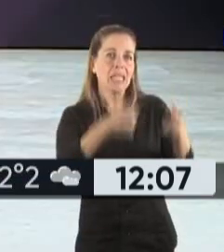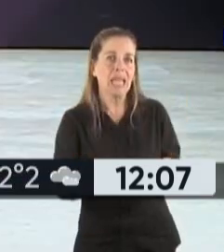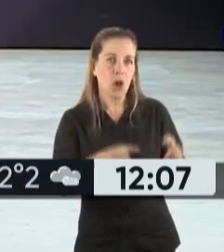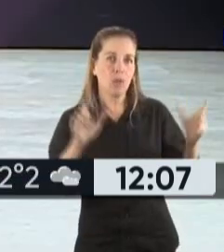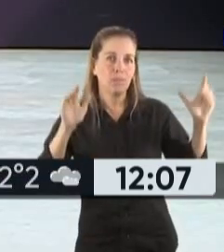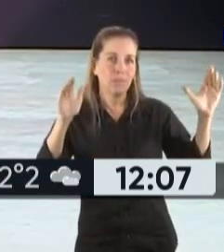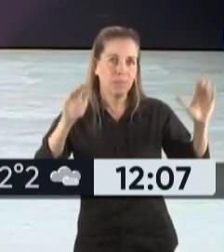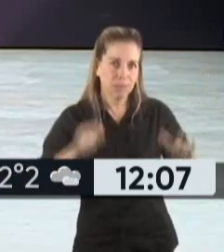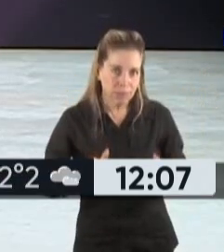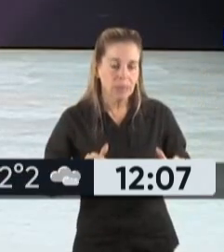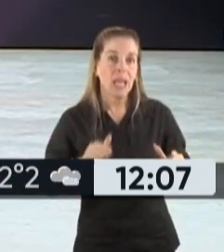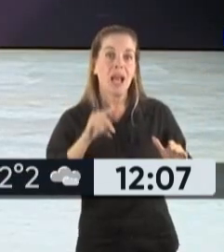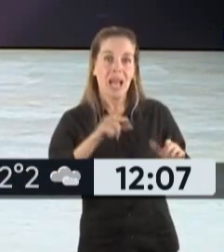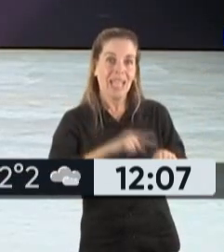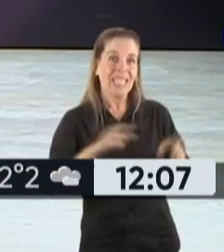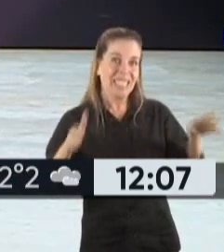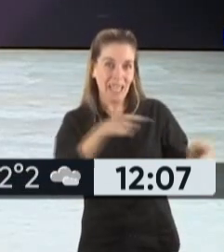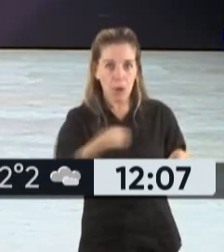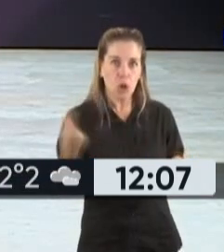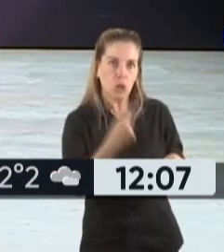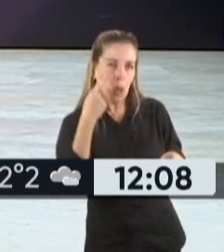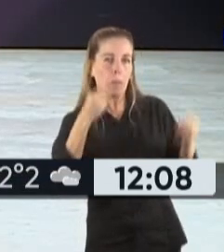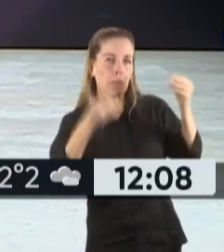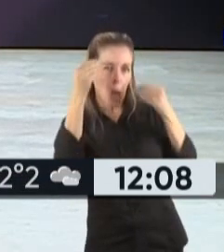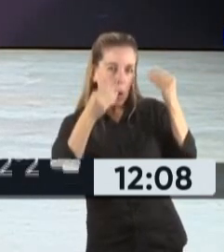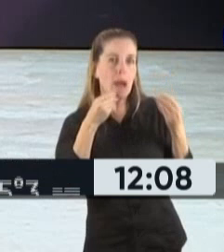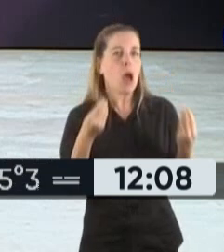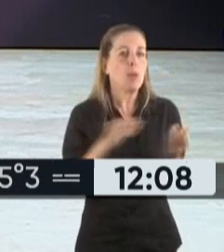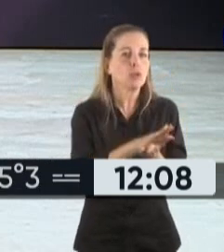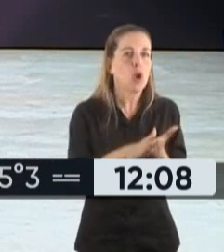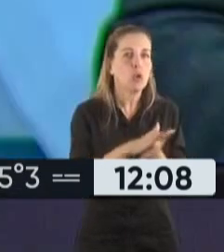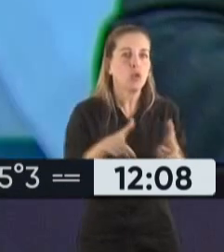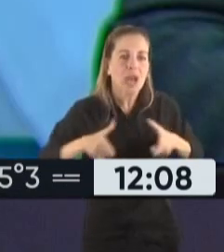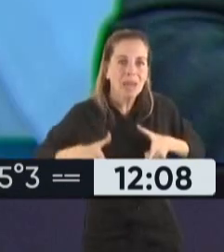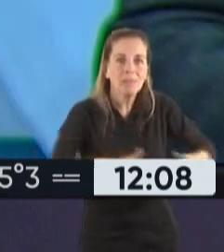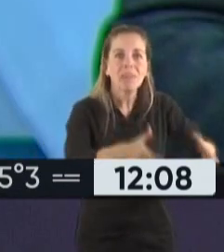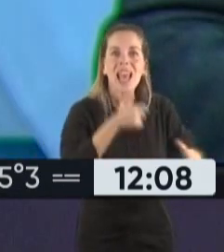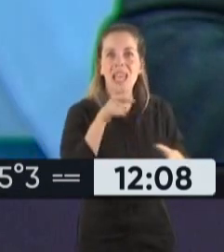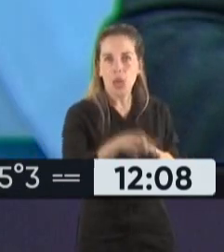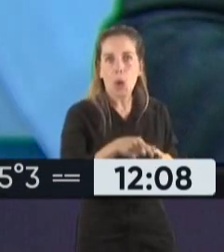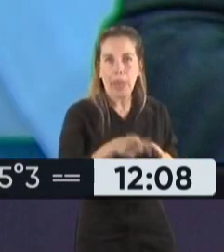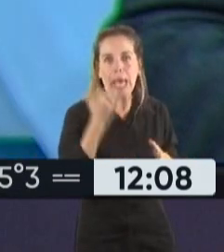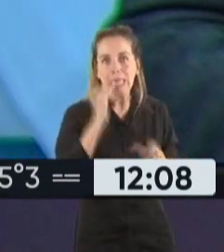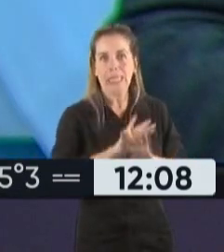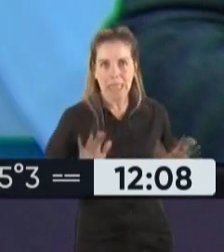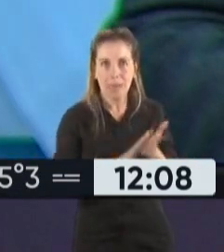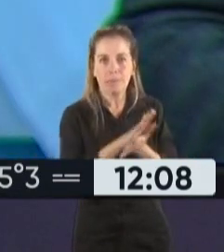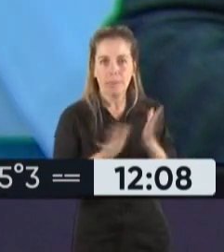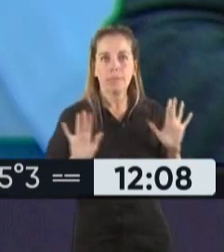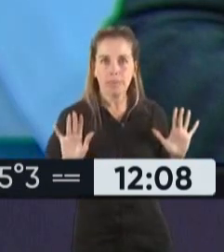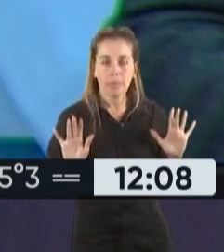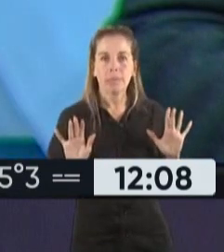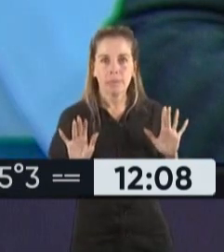nos hicimos cargo de la hidrovía, con buenos resultados, porque la hidrovía siguió funcionando y finalmente nos dejó un